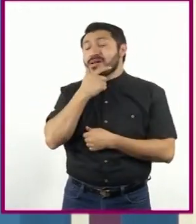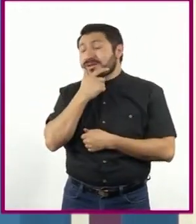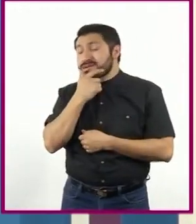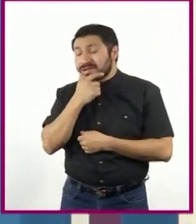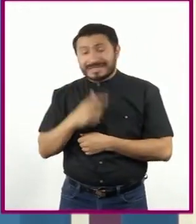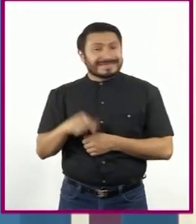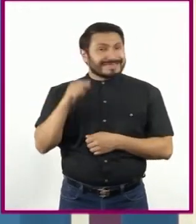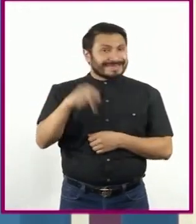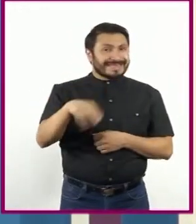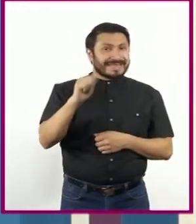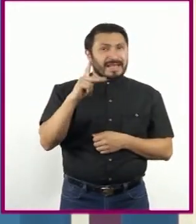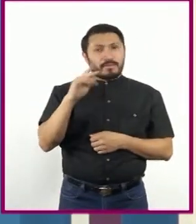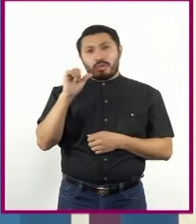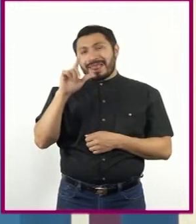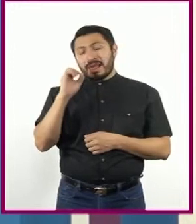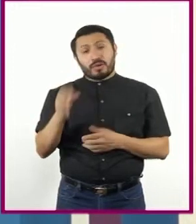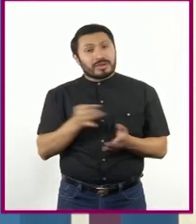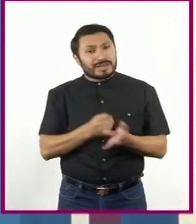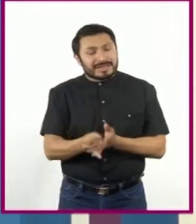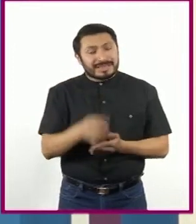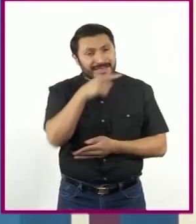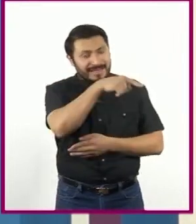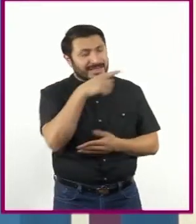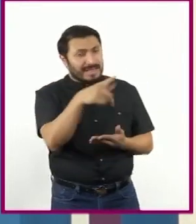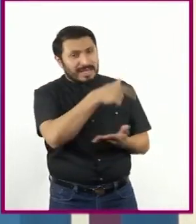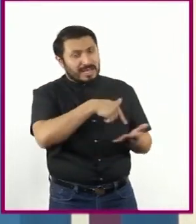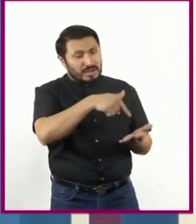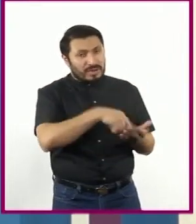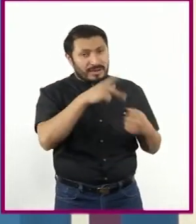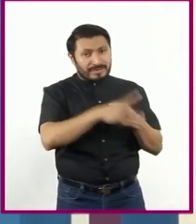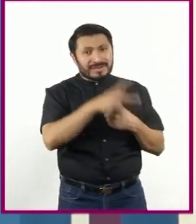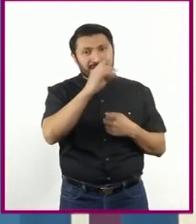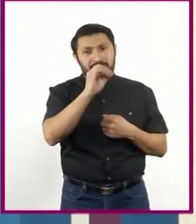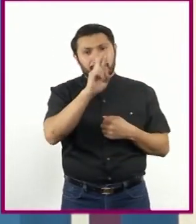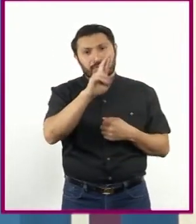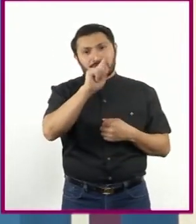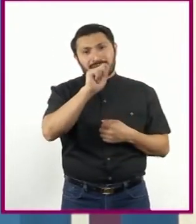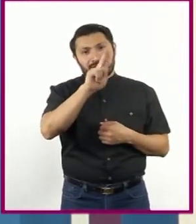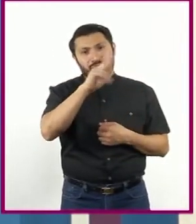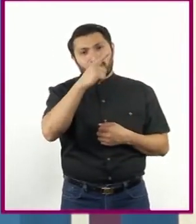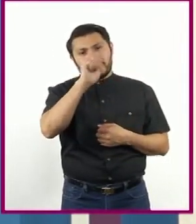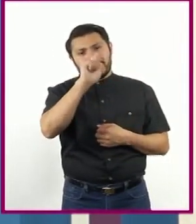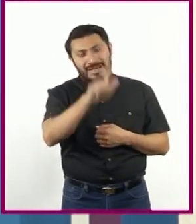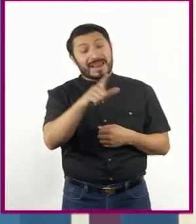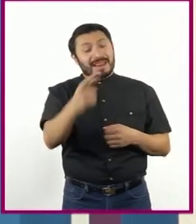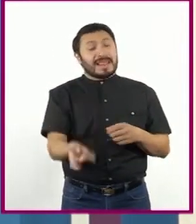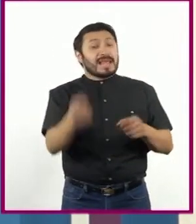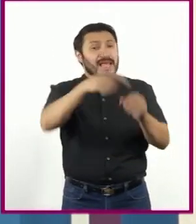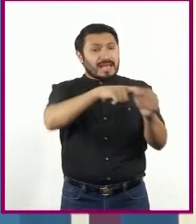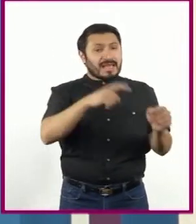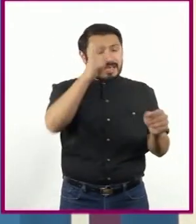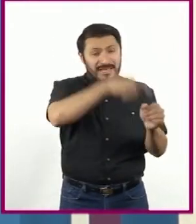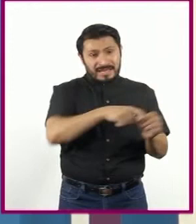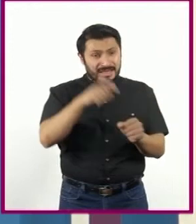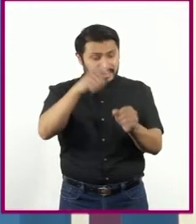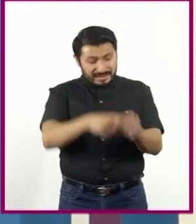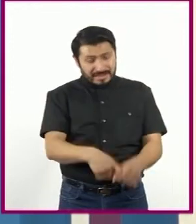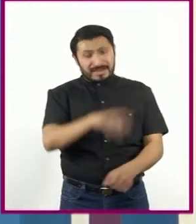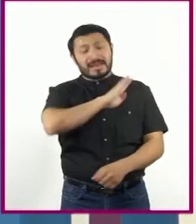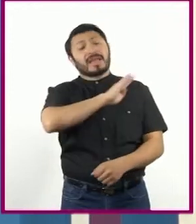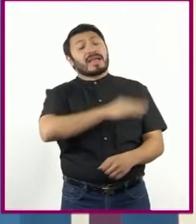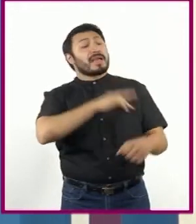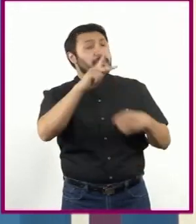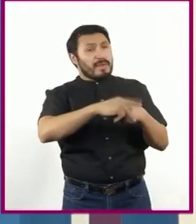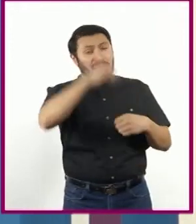Napoleón decidió hacerlo desde Portugal. Para conseguirlo, buscó una alianza con los españoles, a fin de